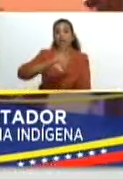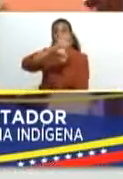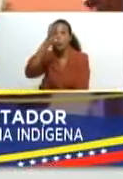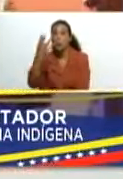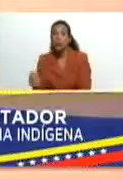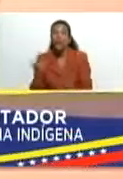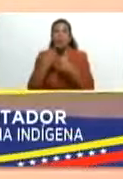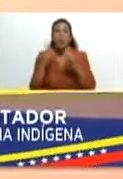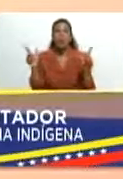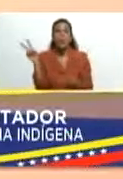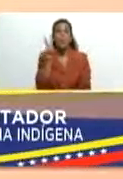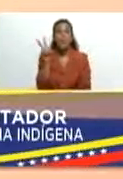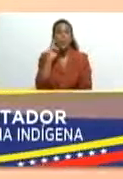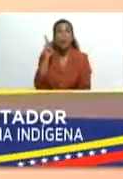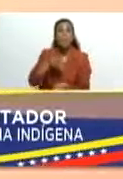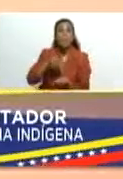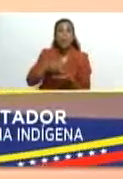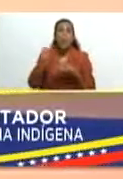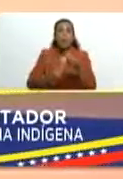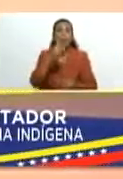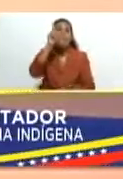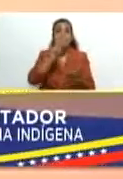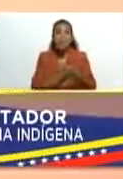la Independencia de Venezuela,